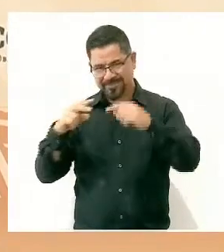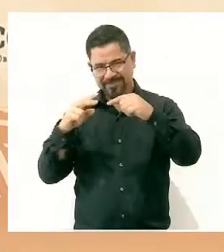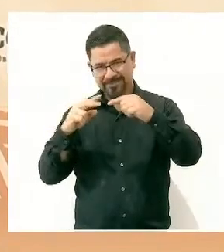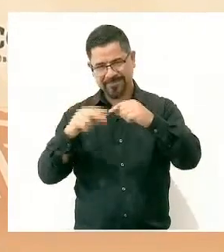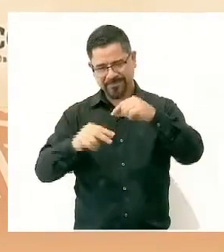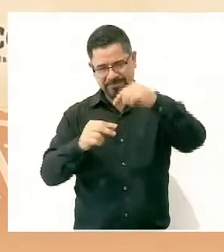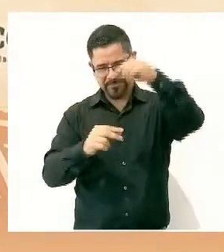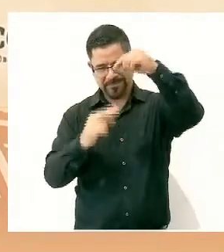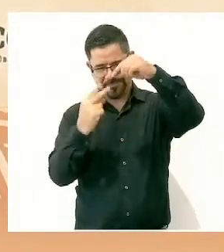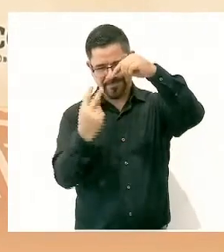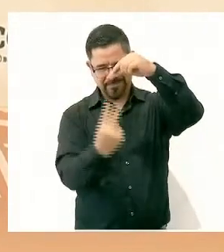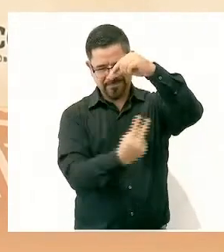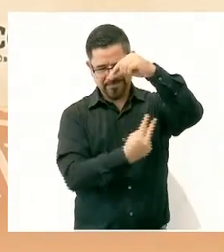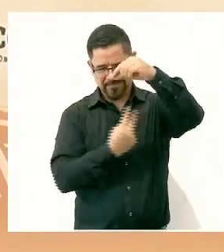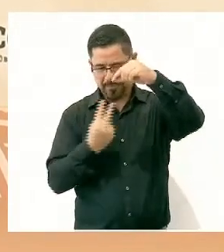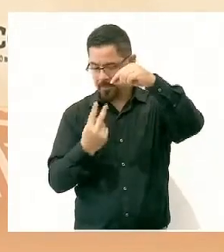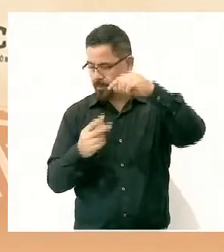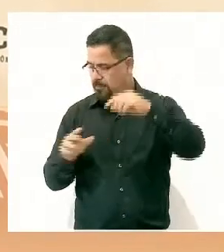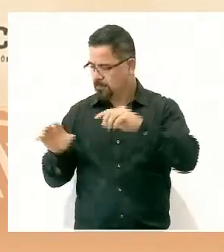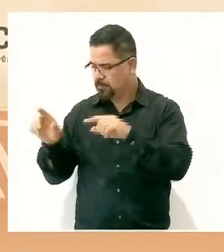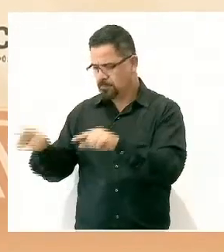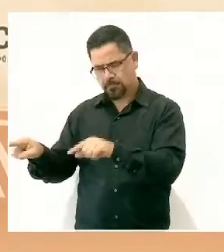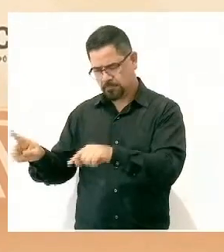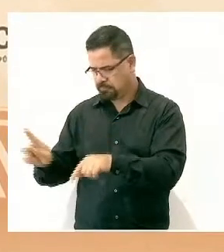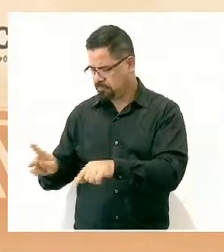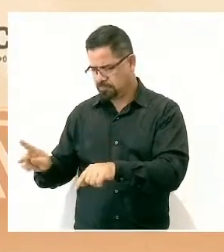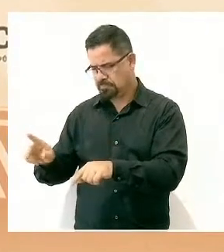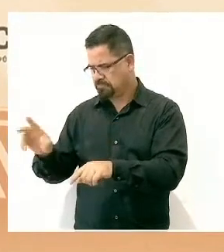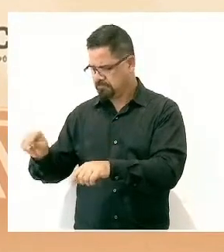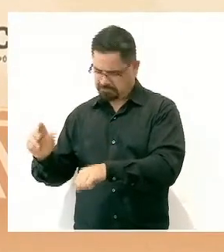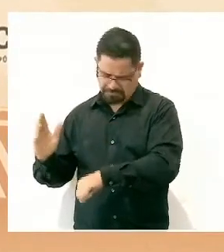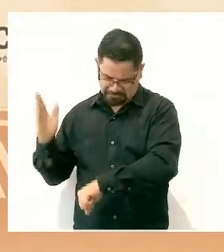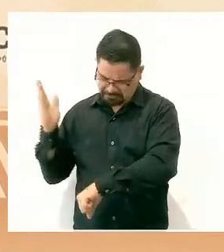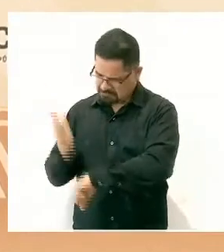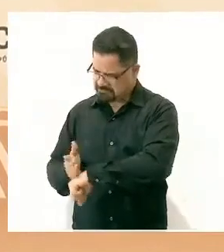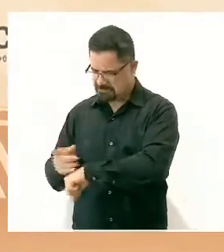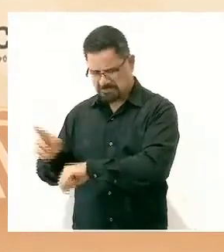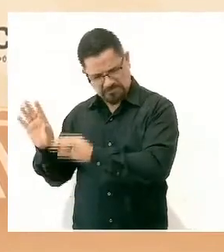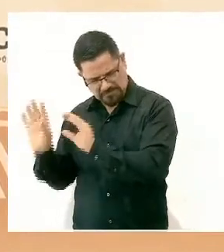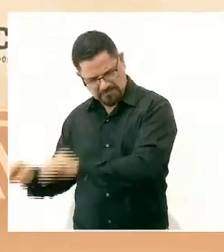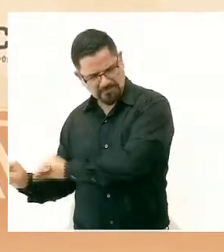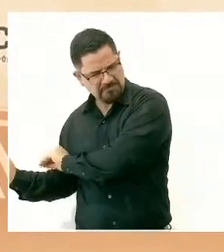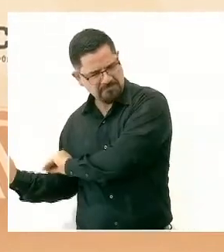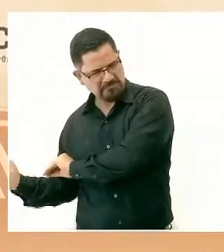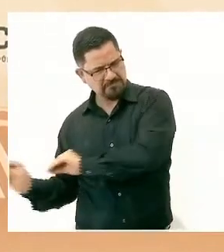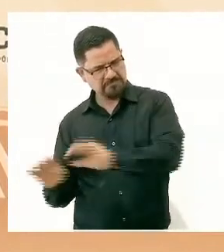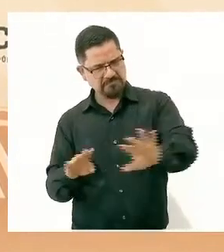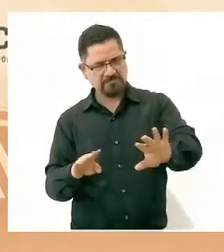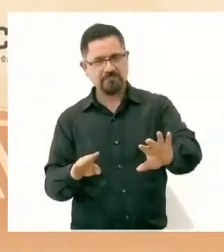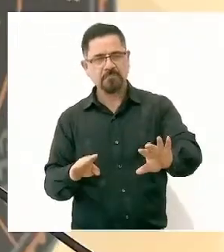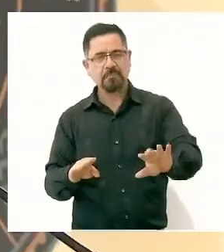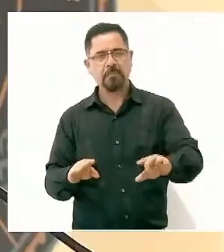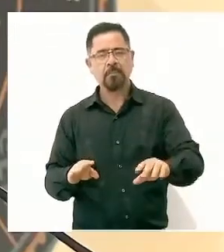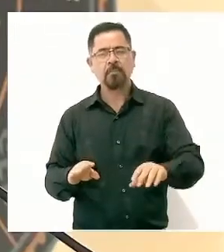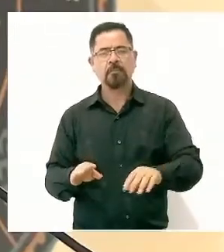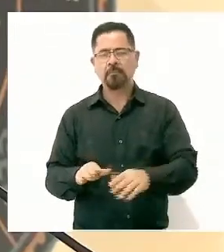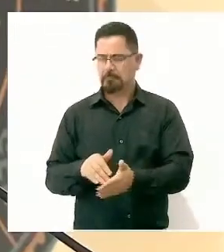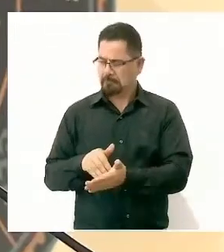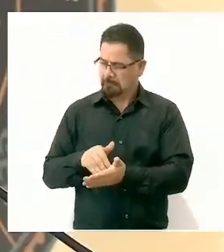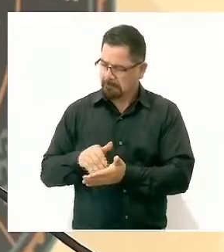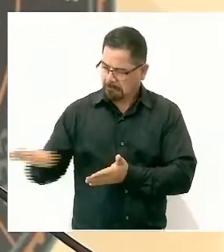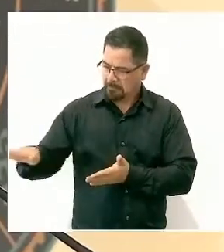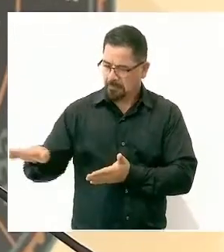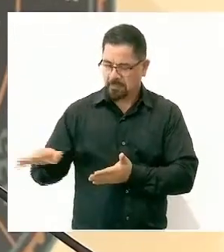la intención de hacer valer una adjudicación de supuestos